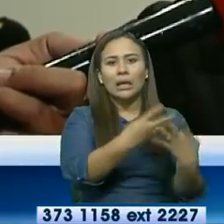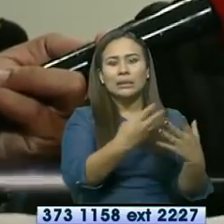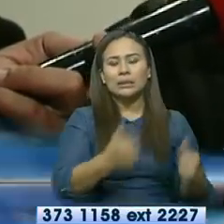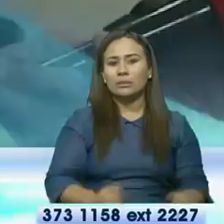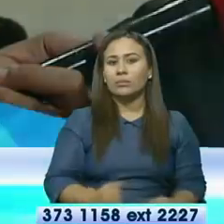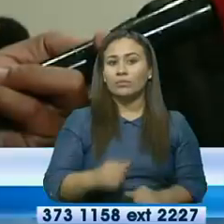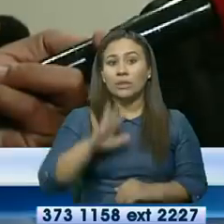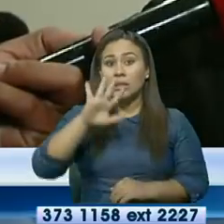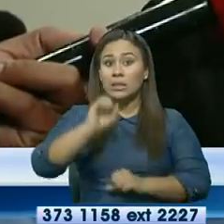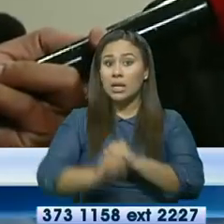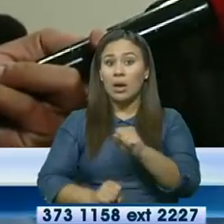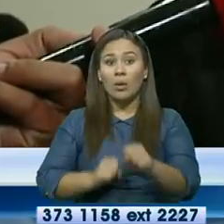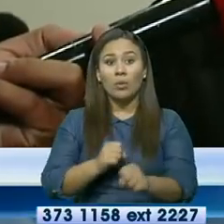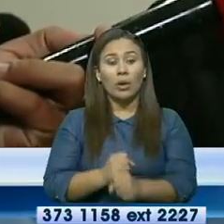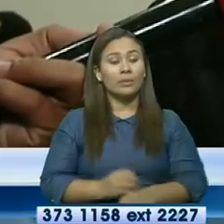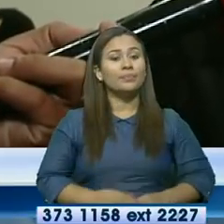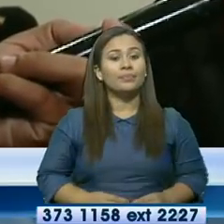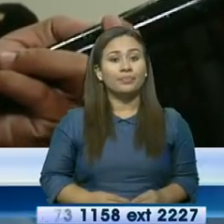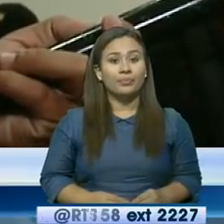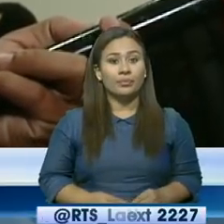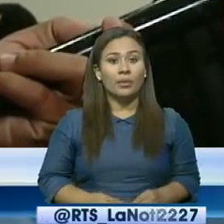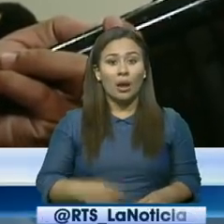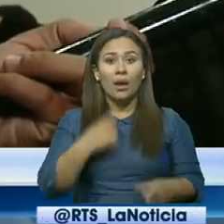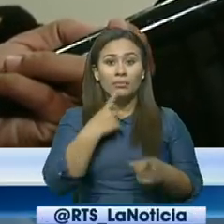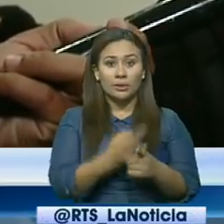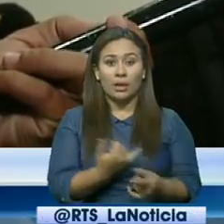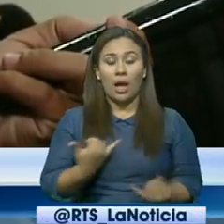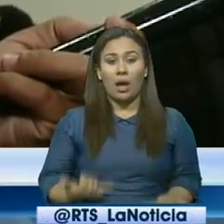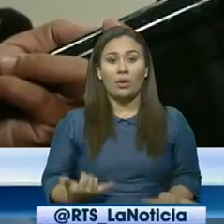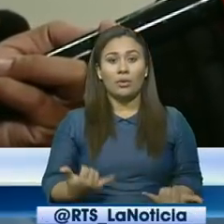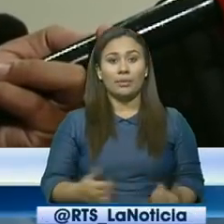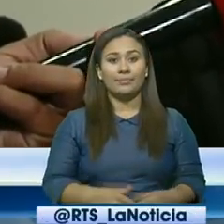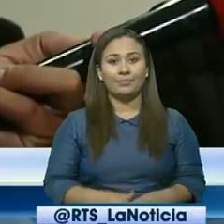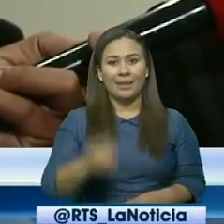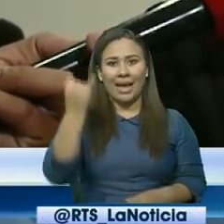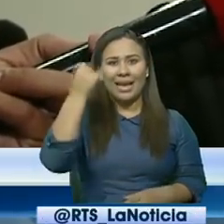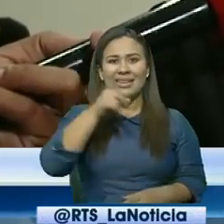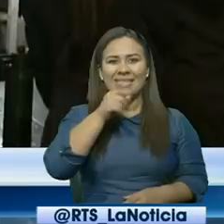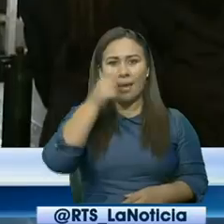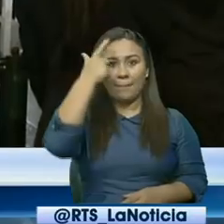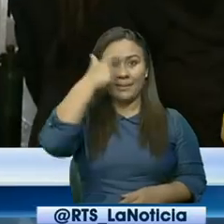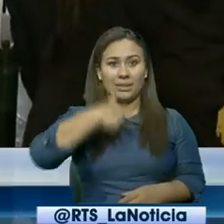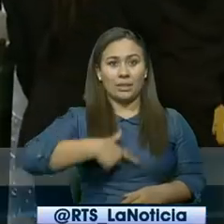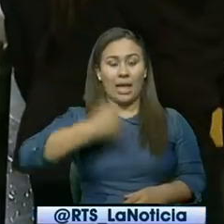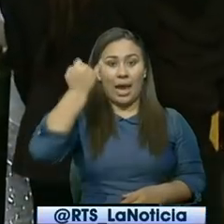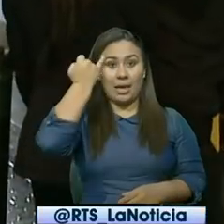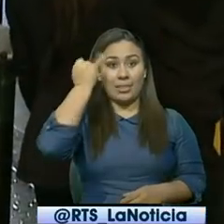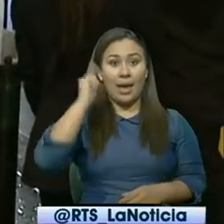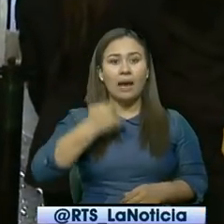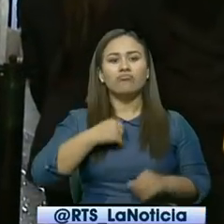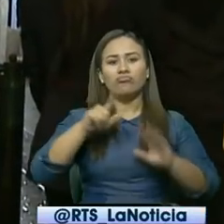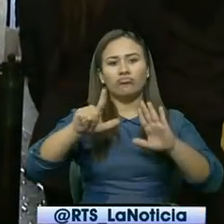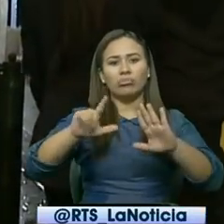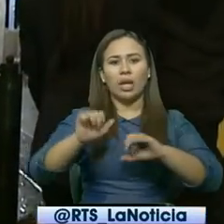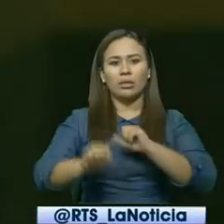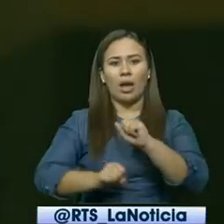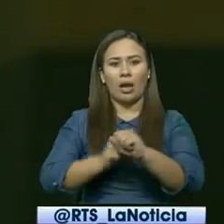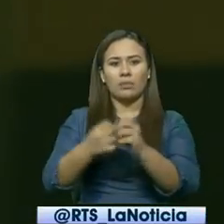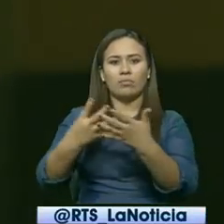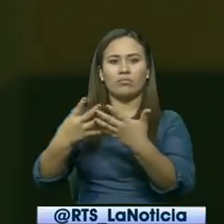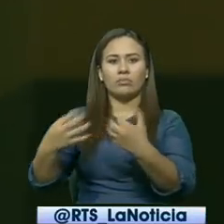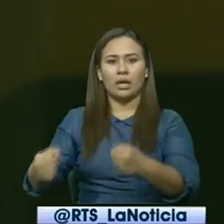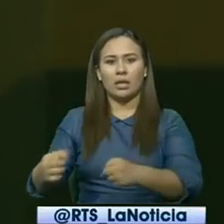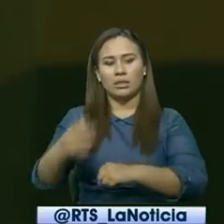por lo tanto el organizador tiene una pena de 7 a 10 años con el apoyo táctico de alimentos del grupo de operaciones especiales